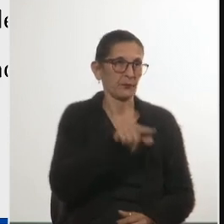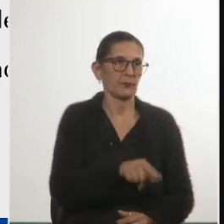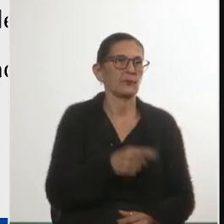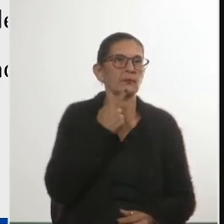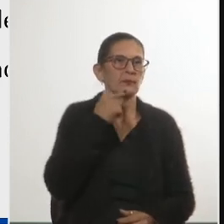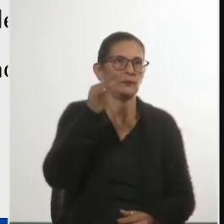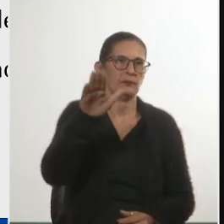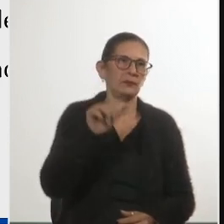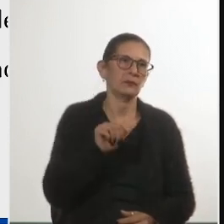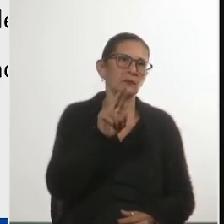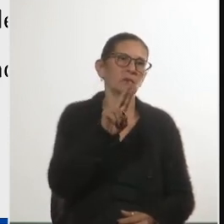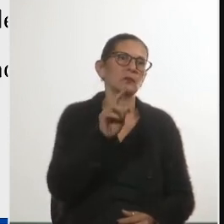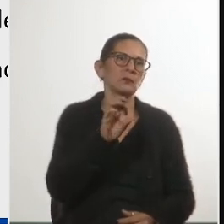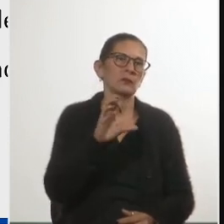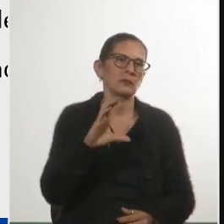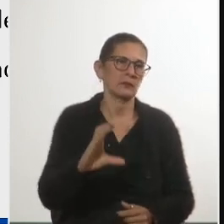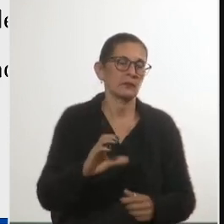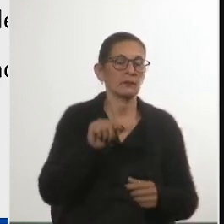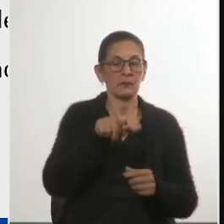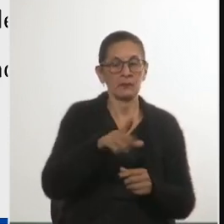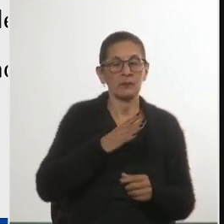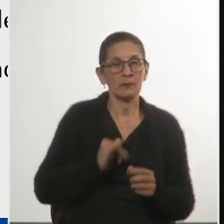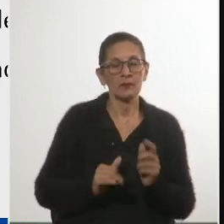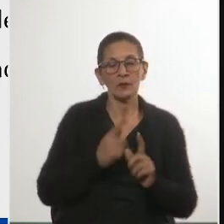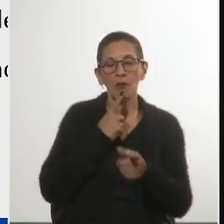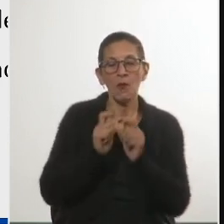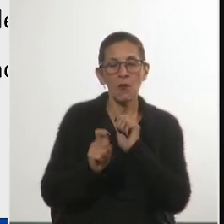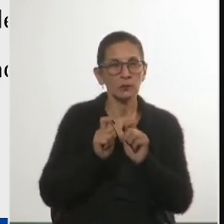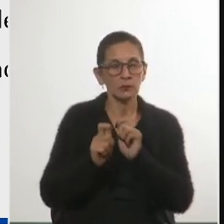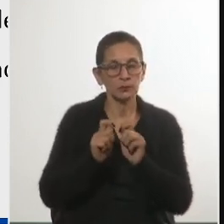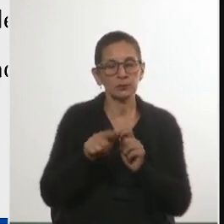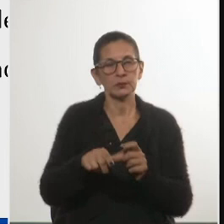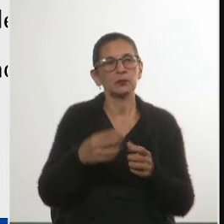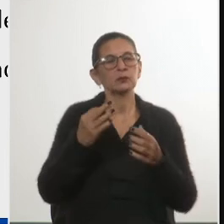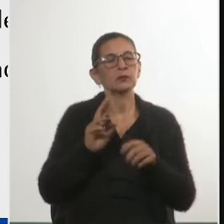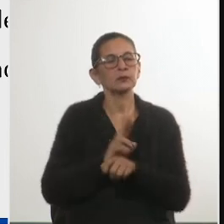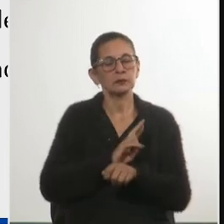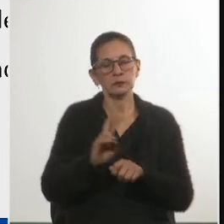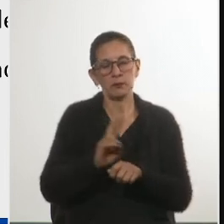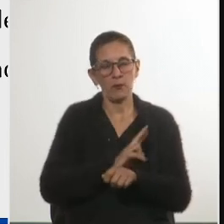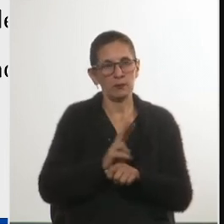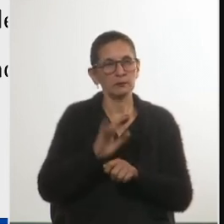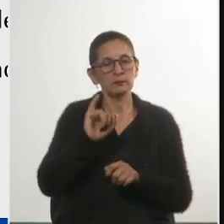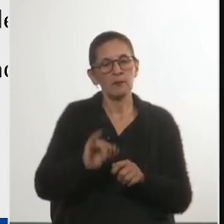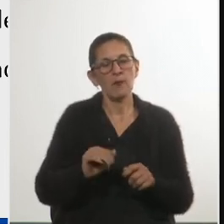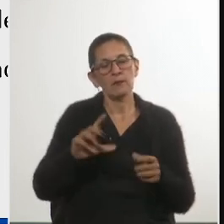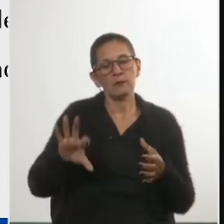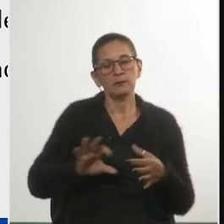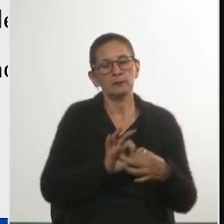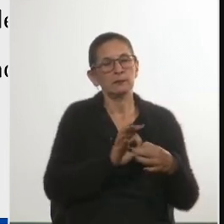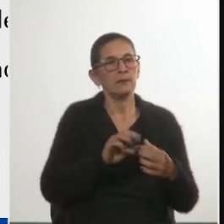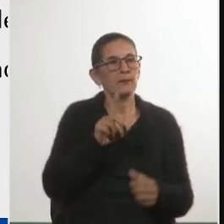contacta a la UTEC, quien deriva una consulta respecto a la seguridad y las conexiones del agua